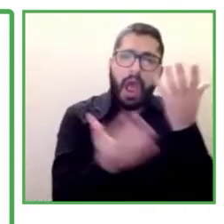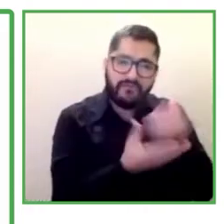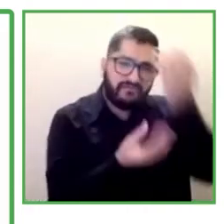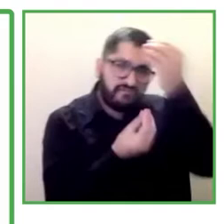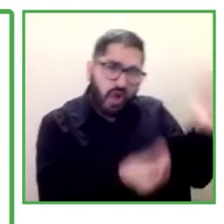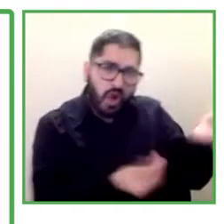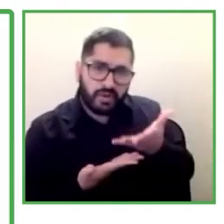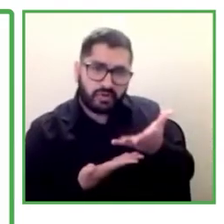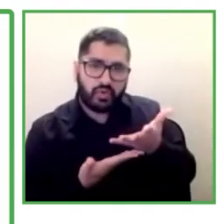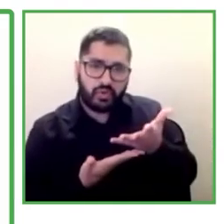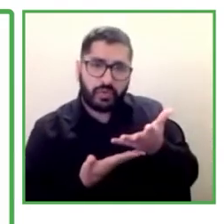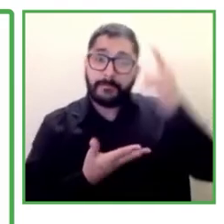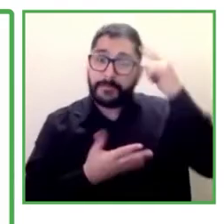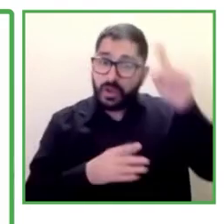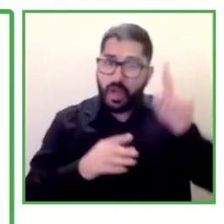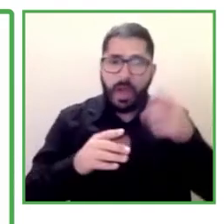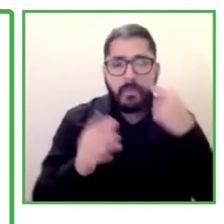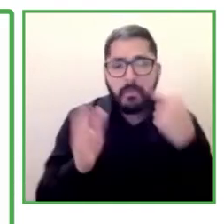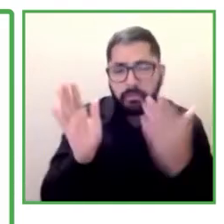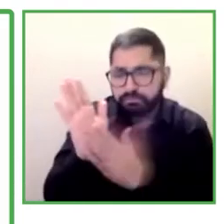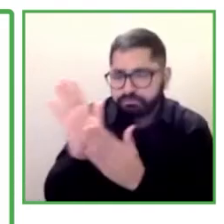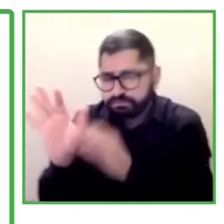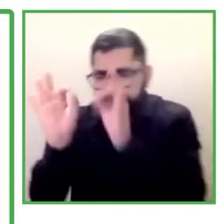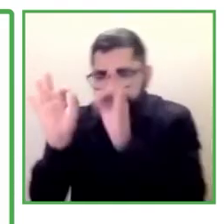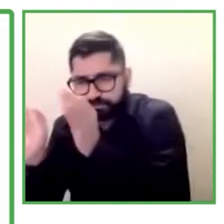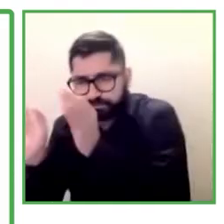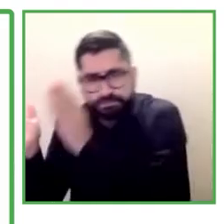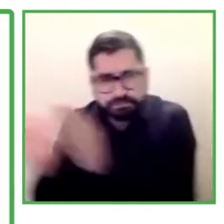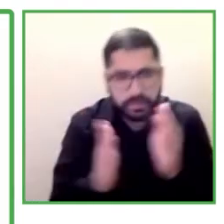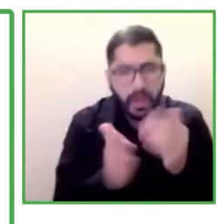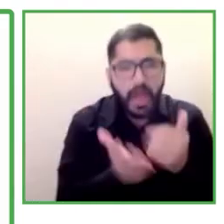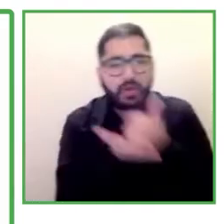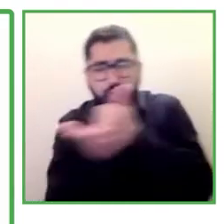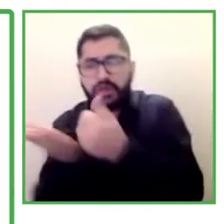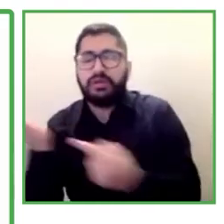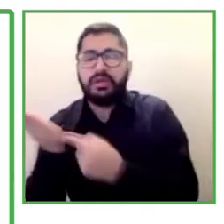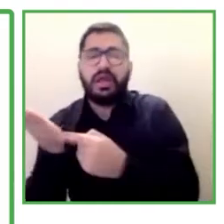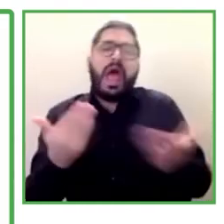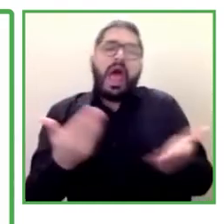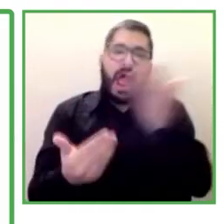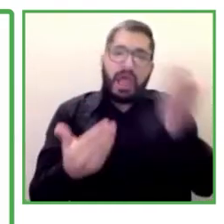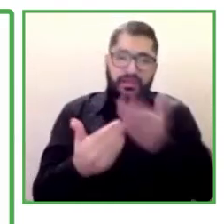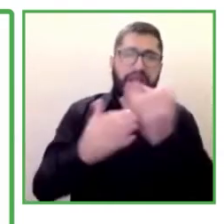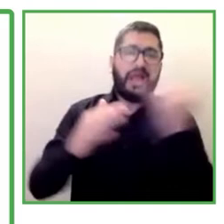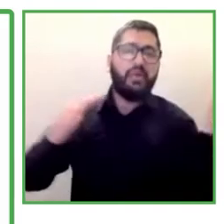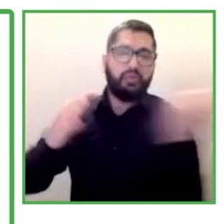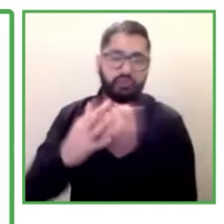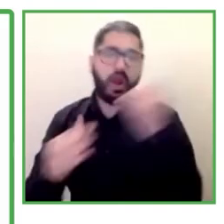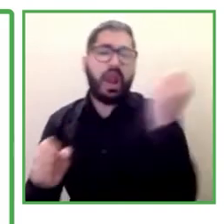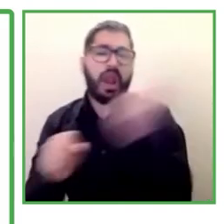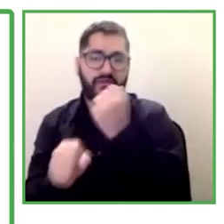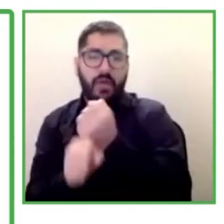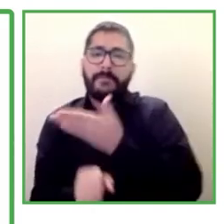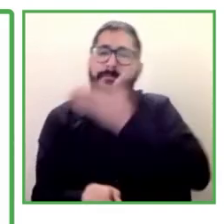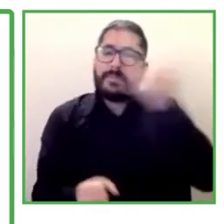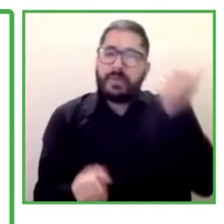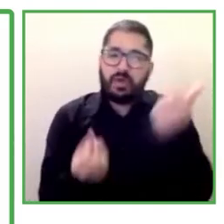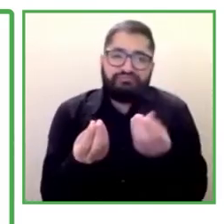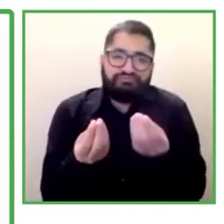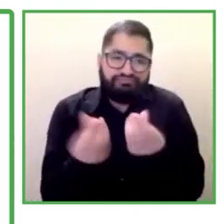faciliten la inclusión laboral y que mejoren el desempeño en los lugares de trabajo para las personas con